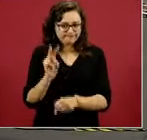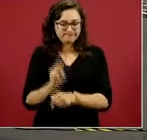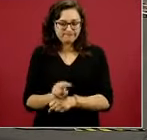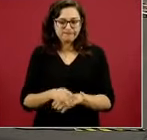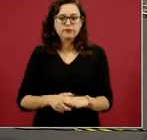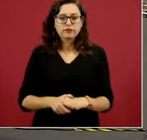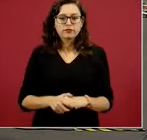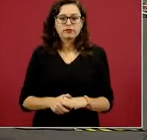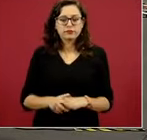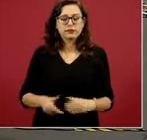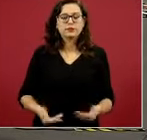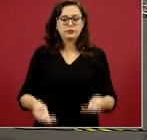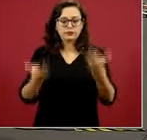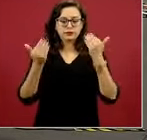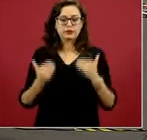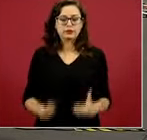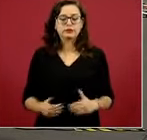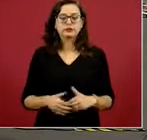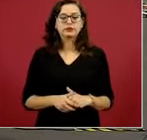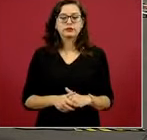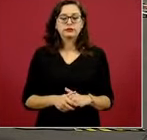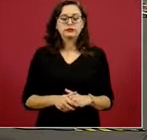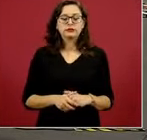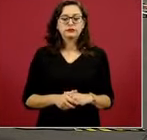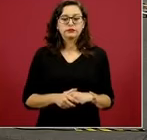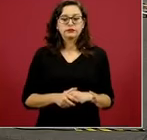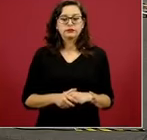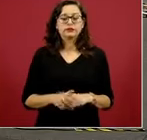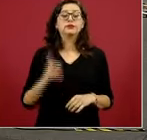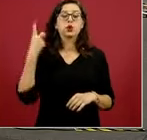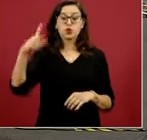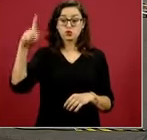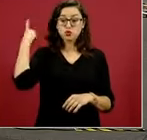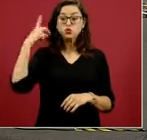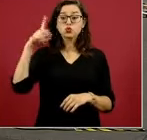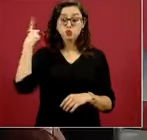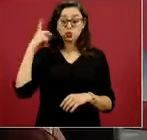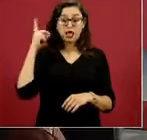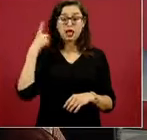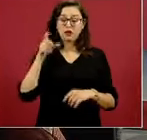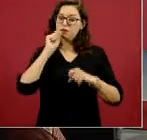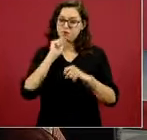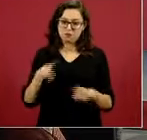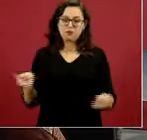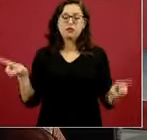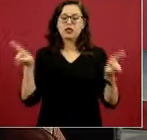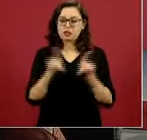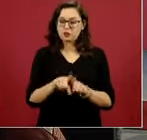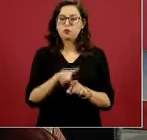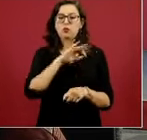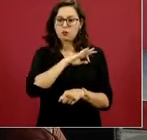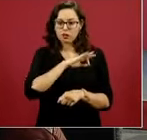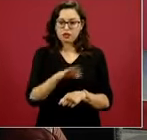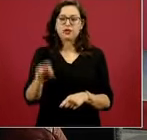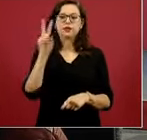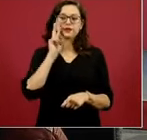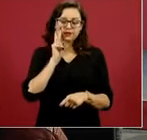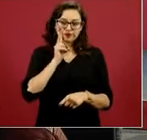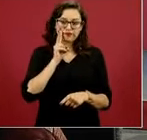La siguiente, por favor. Tenemos también el caso de Durango, que también comentó el doctor López-Gatell, donde también, como pueden